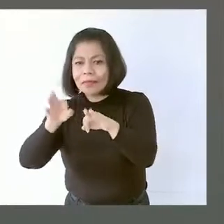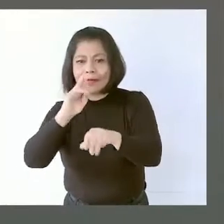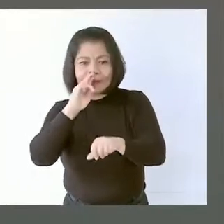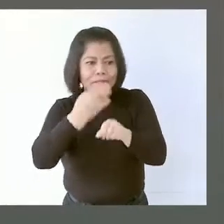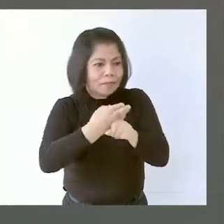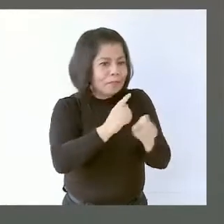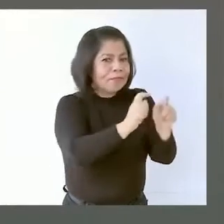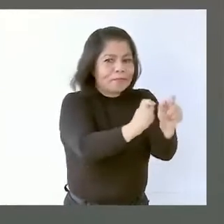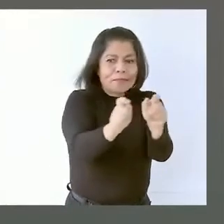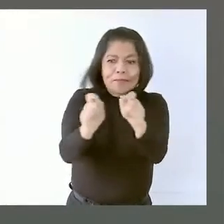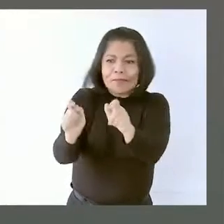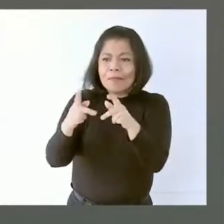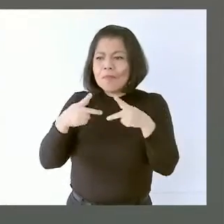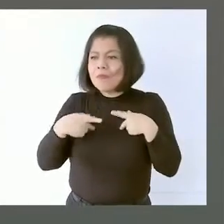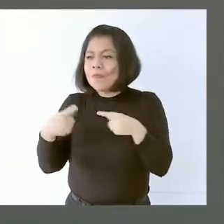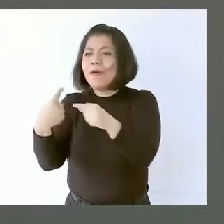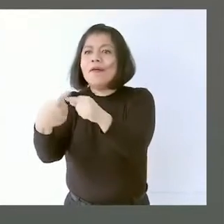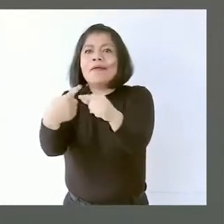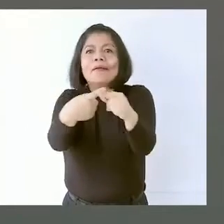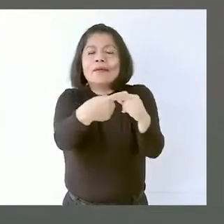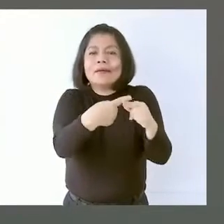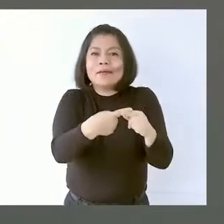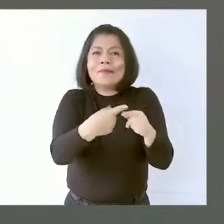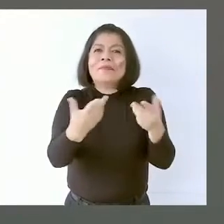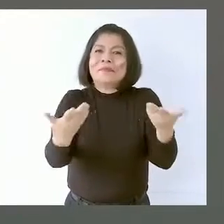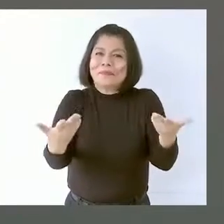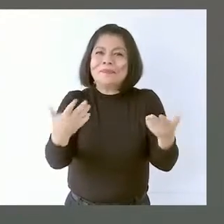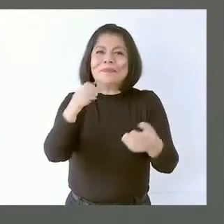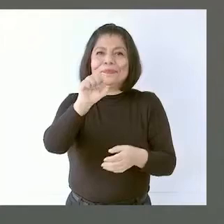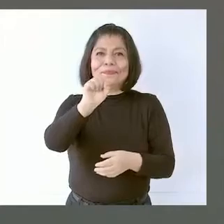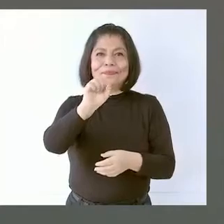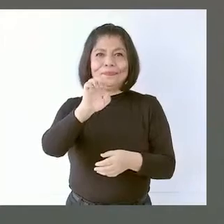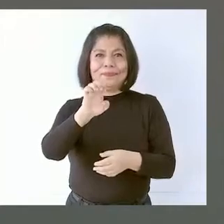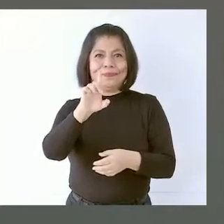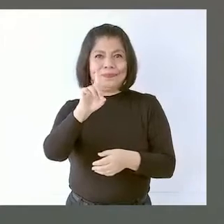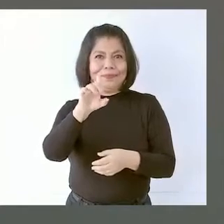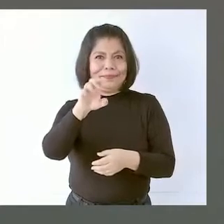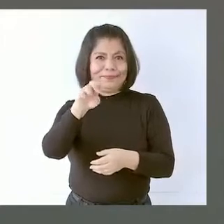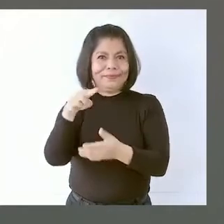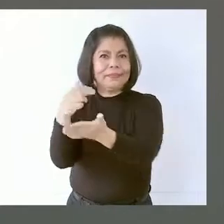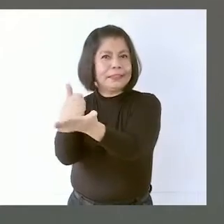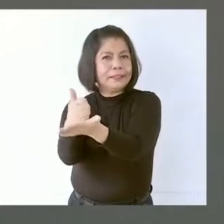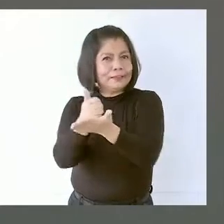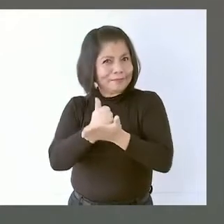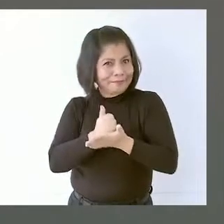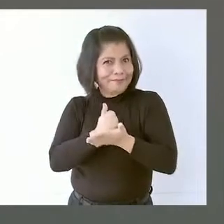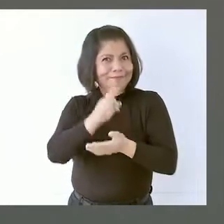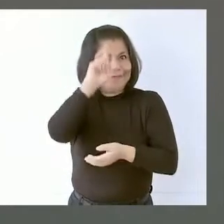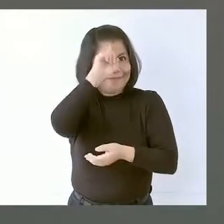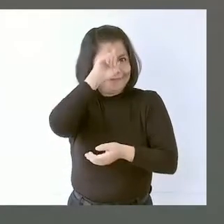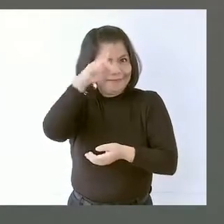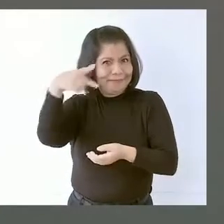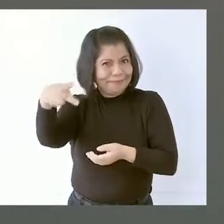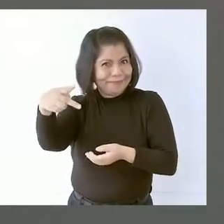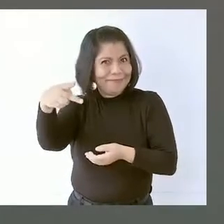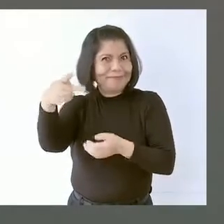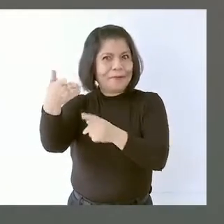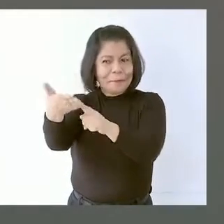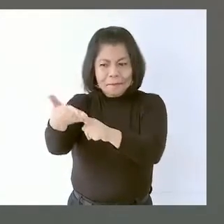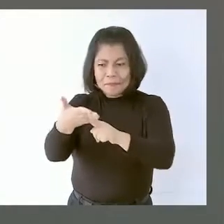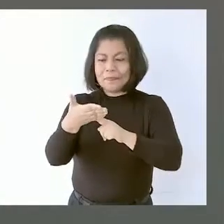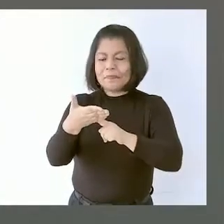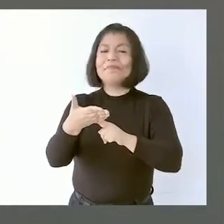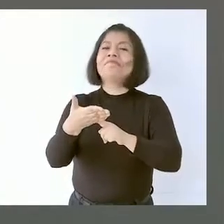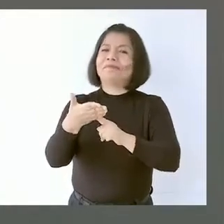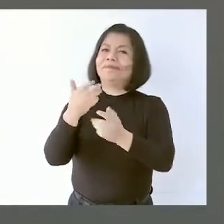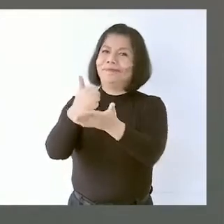caso, la Secretaría de la Defensa nos ha apoyado muchísimo. Muchísimas gracias a todas,